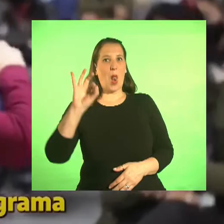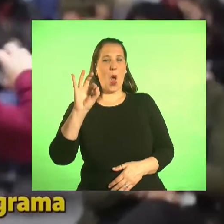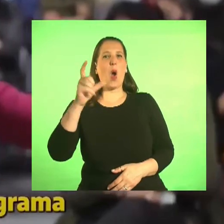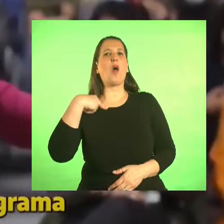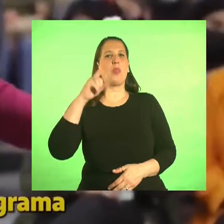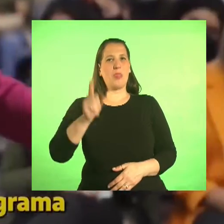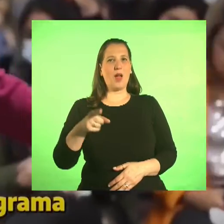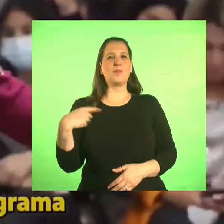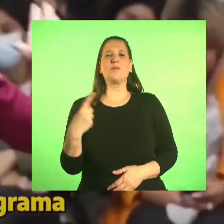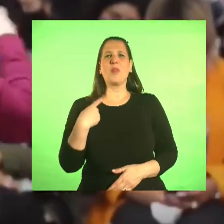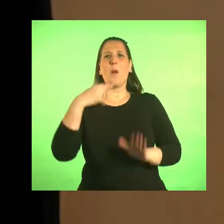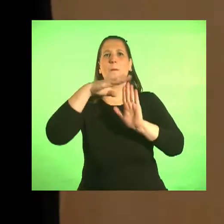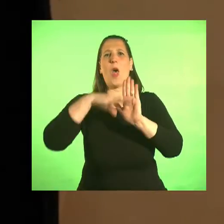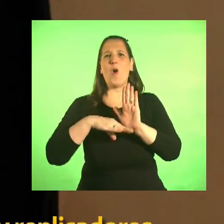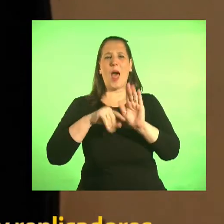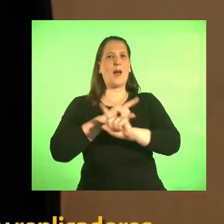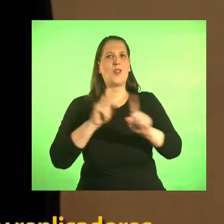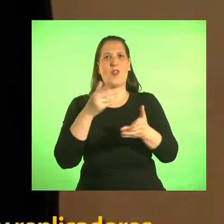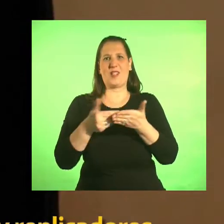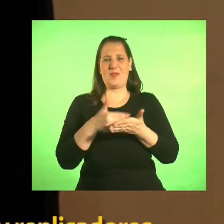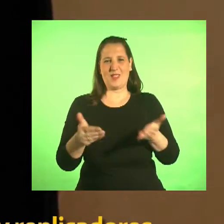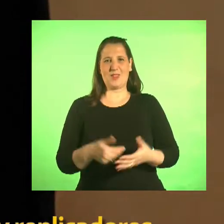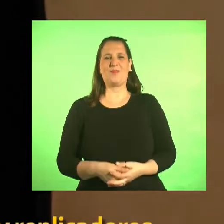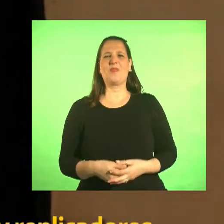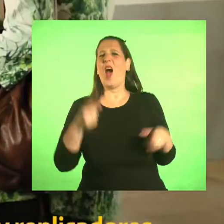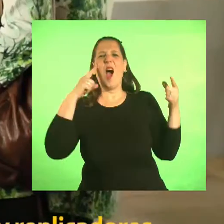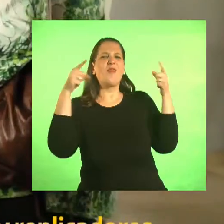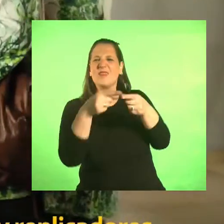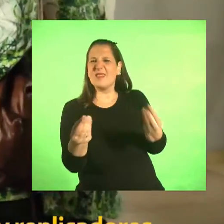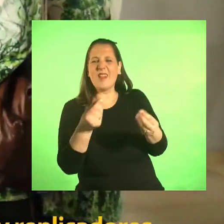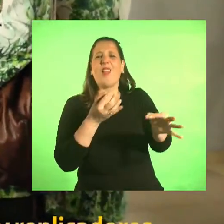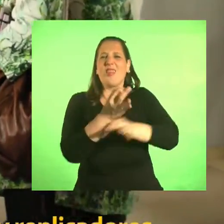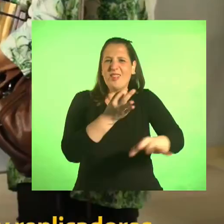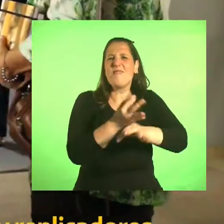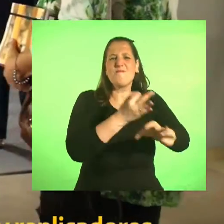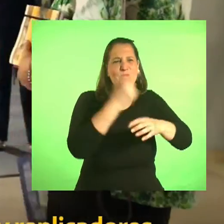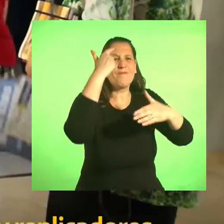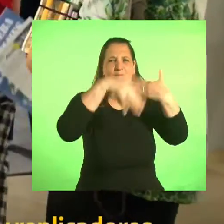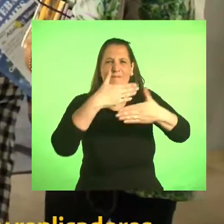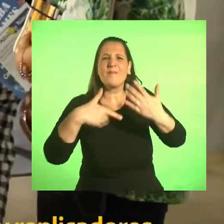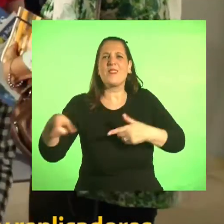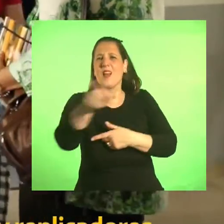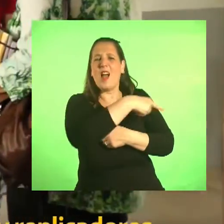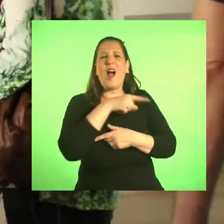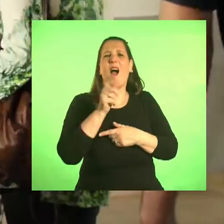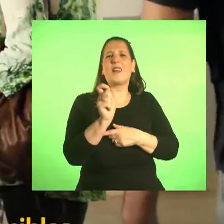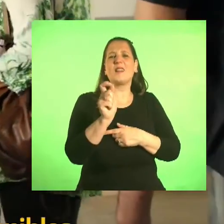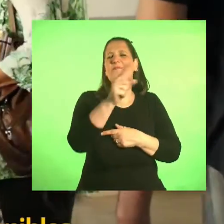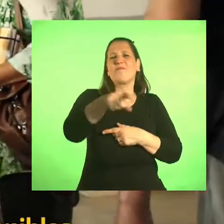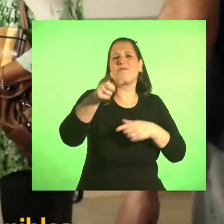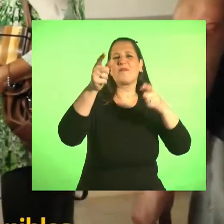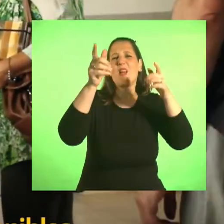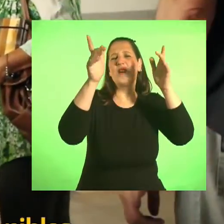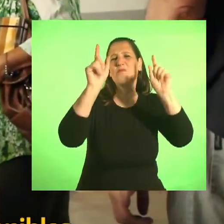el programa Escuela sin Discriminación. Y los objetivos son capacitar replicadoras y replicadores en todo el país,